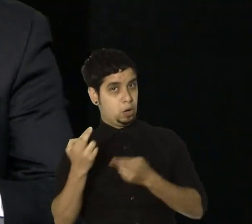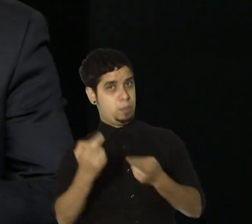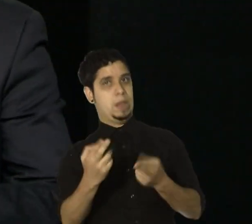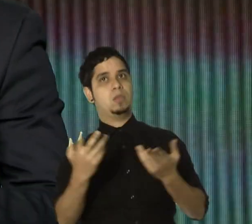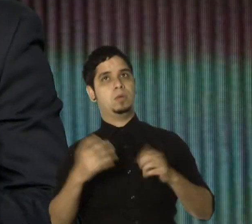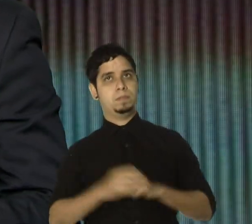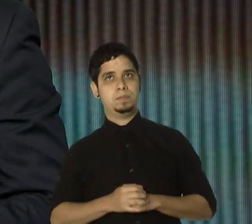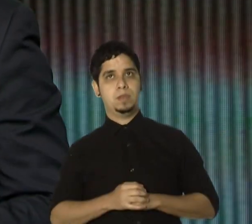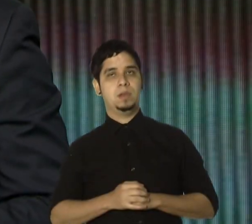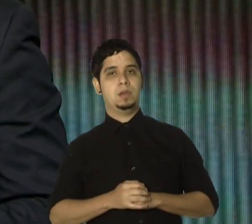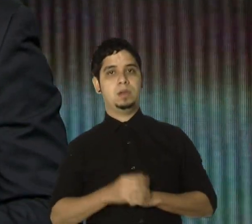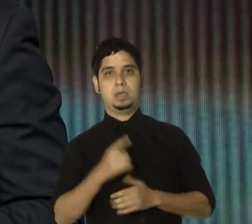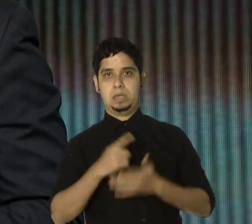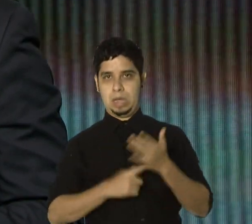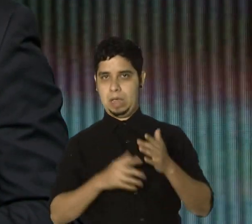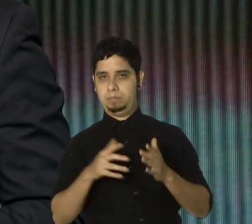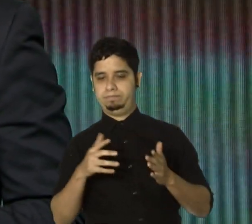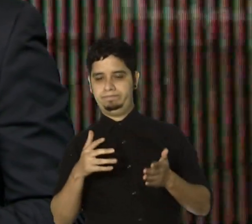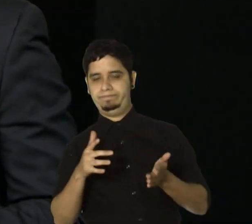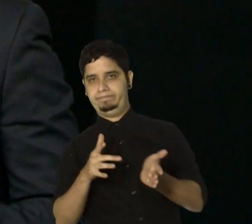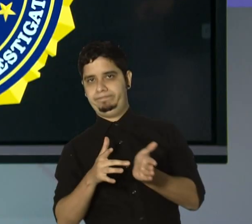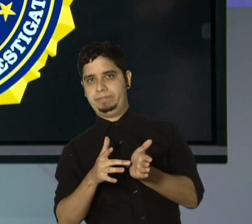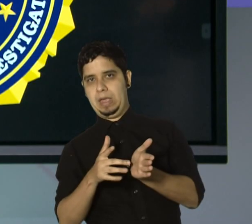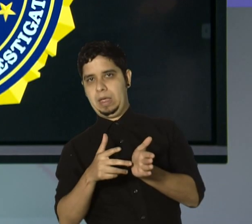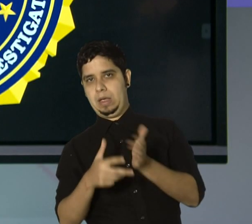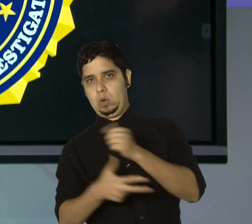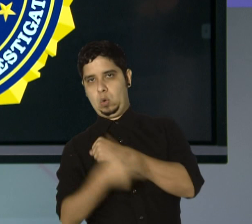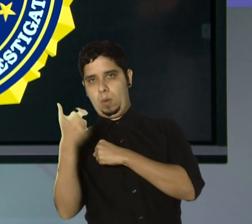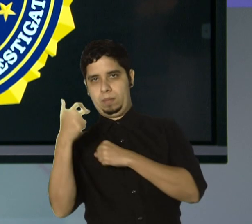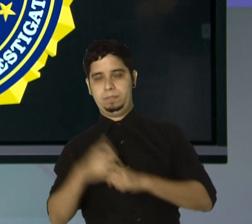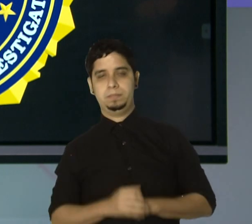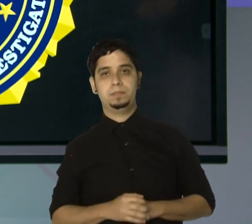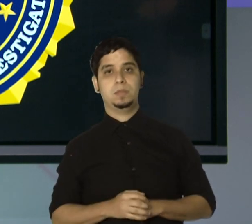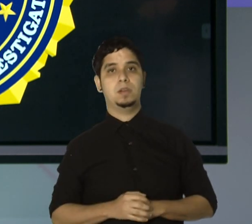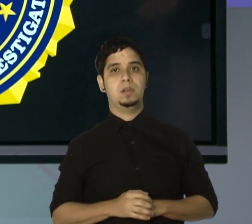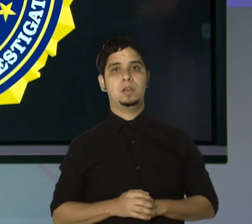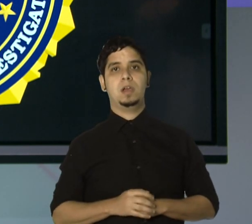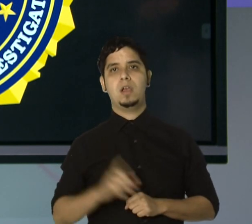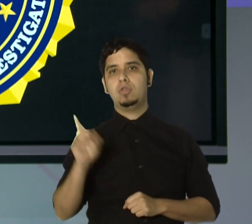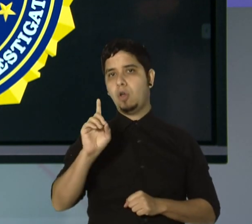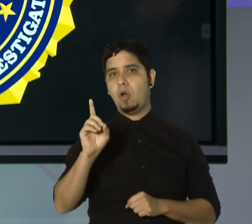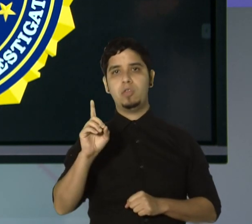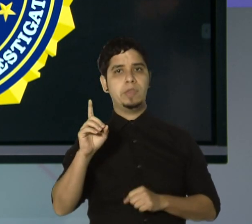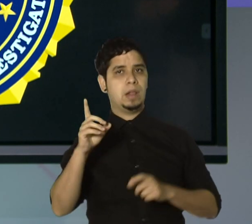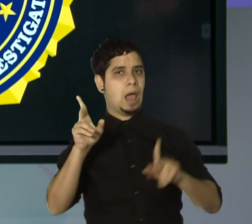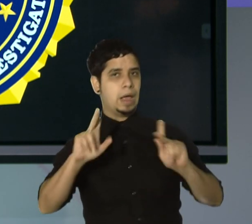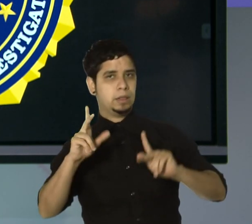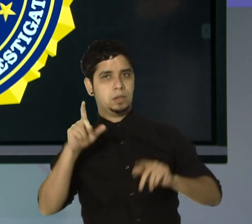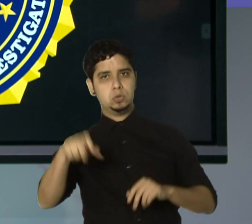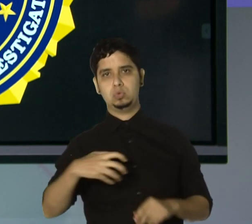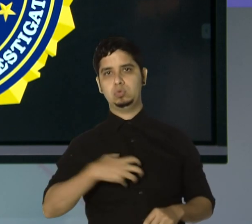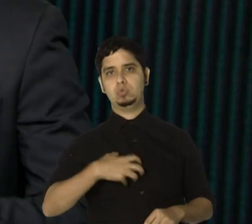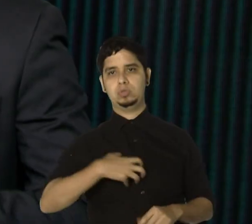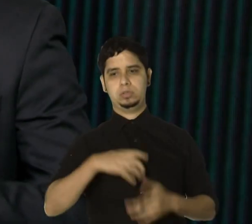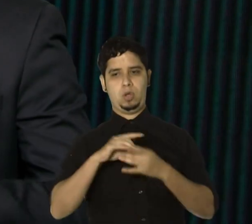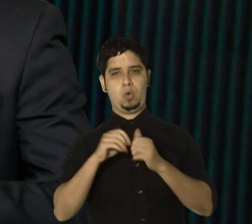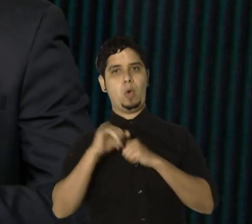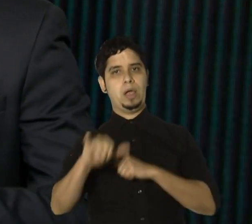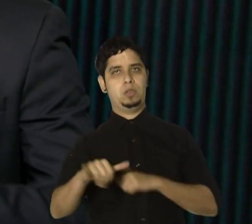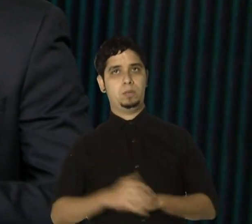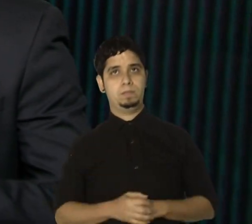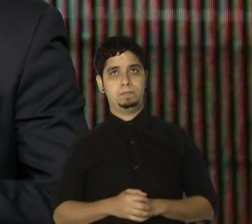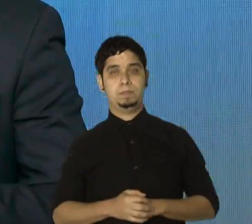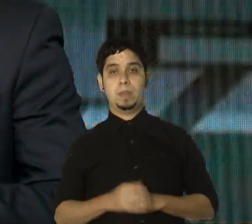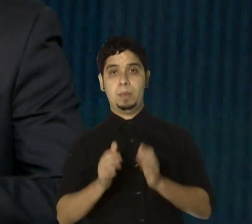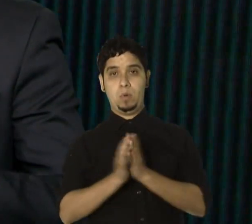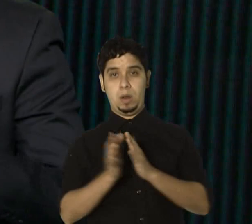Y por ahí se llevaron tus criptomonedas. ¿Y a dónde la gente se tiene que querellar de este asunto en particular? Pues, exhortamos al público